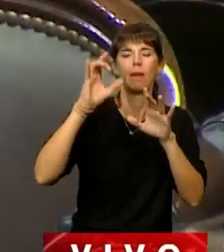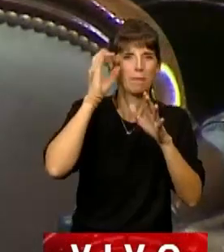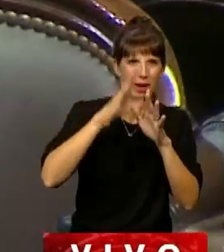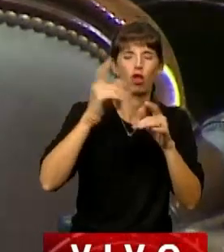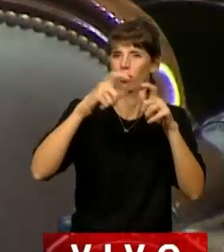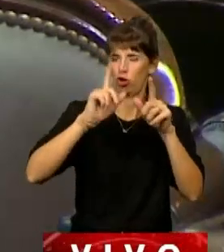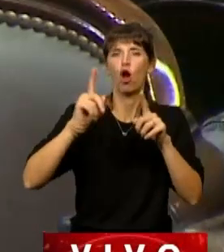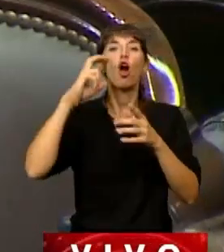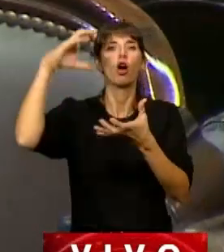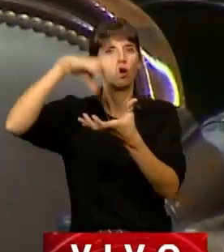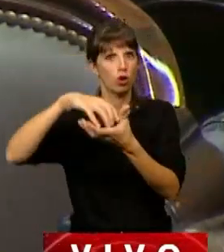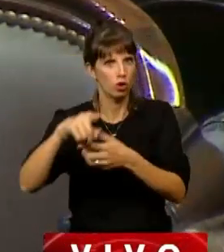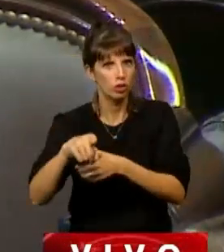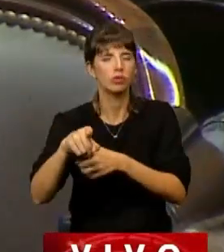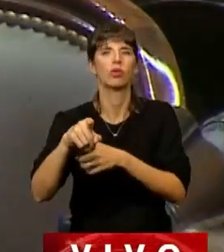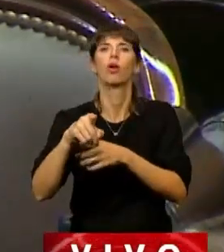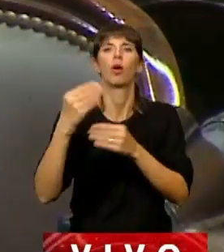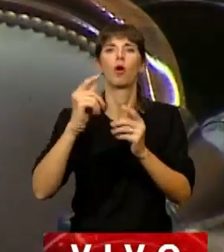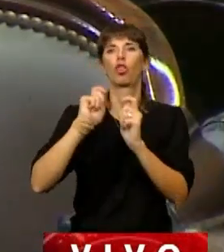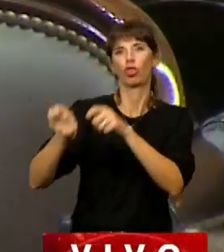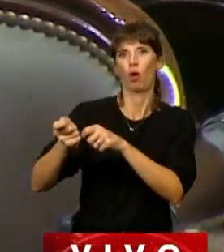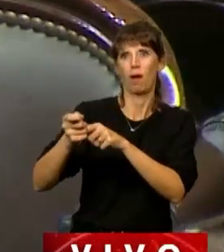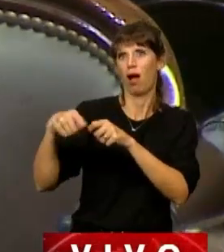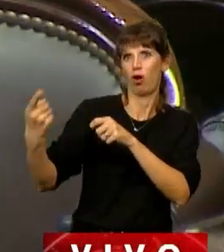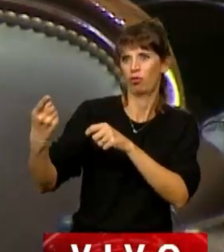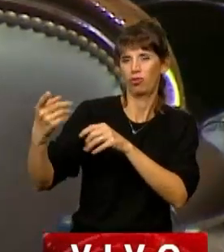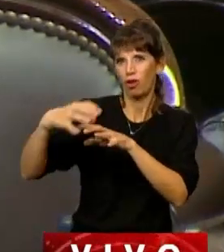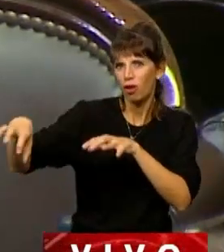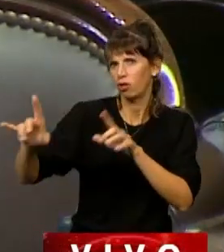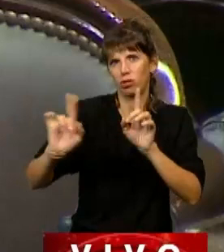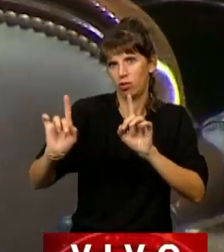Congreso, y que no se delegue a terceros estas facultades.